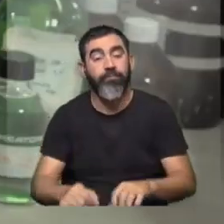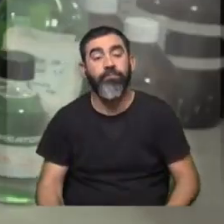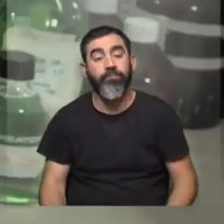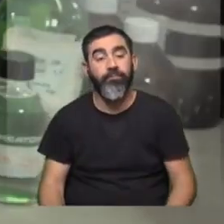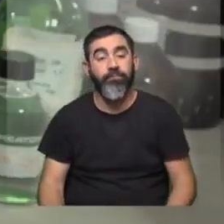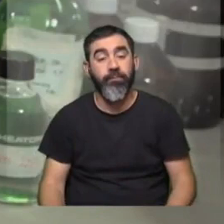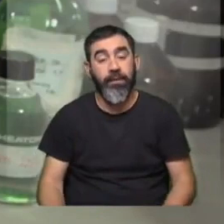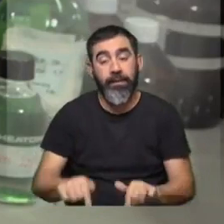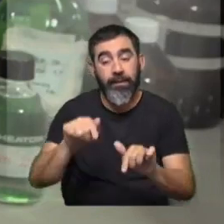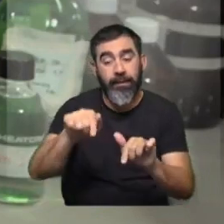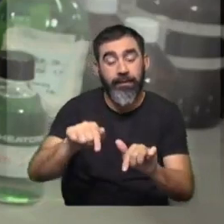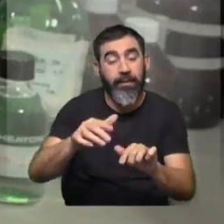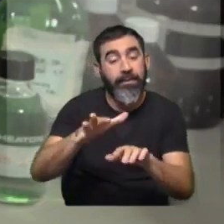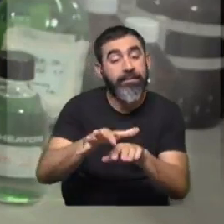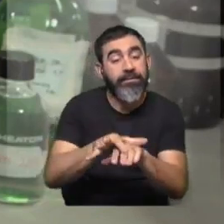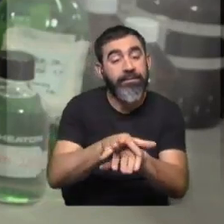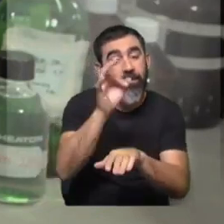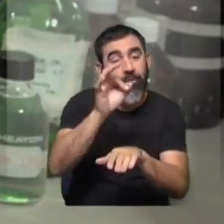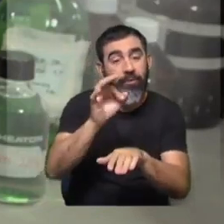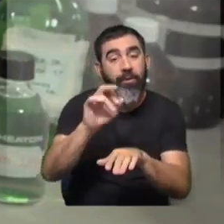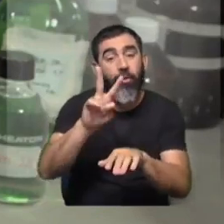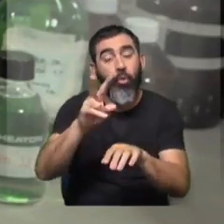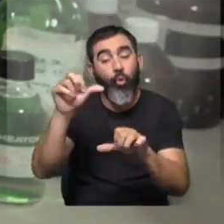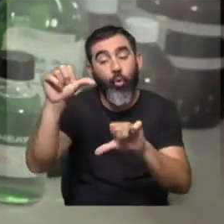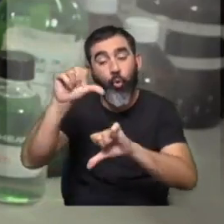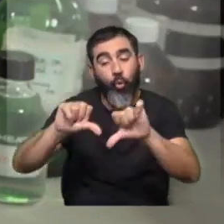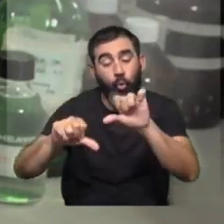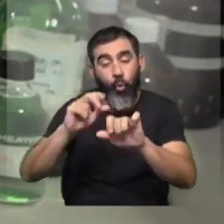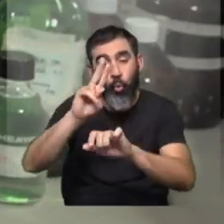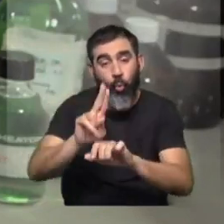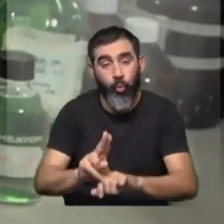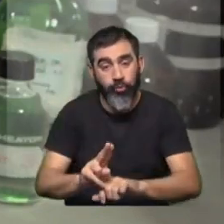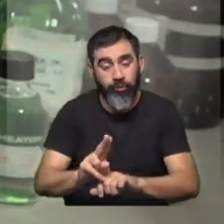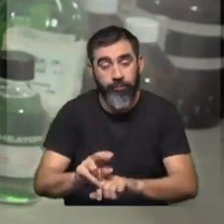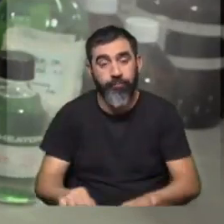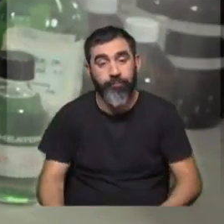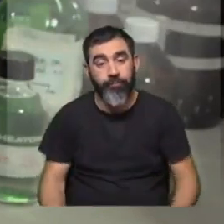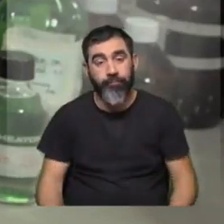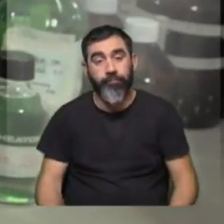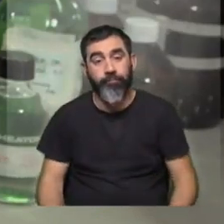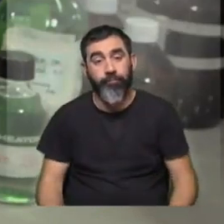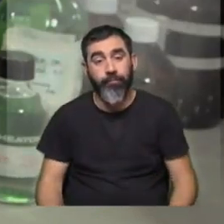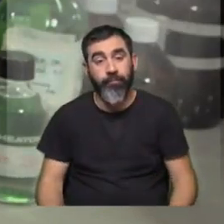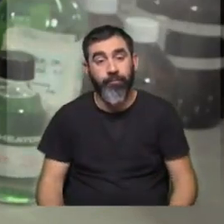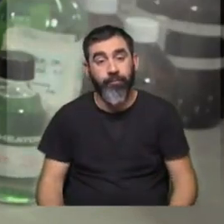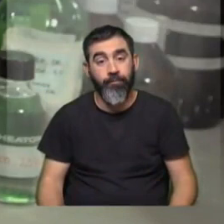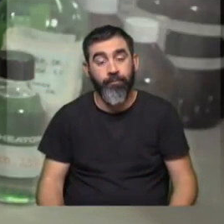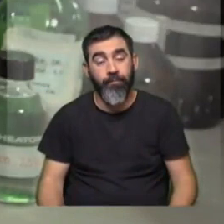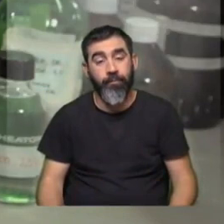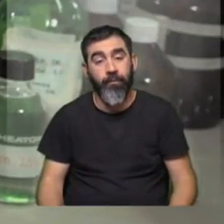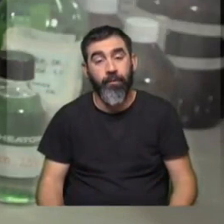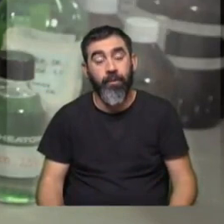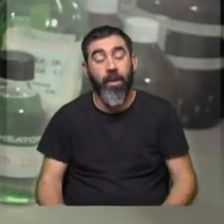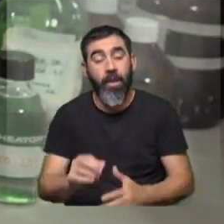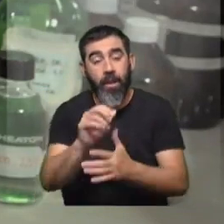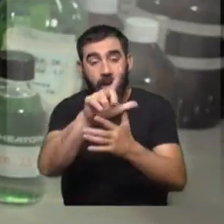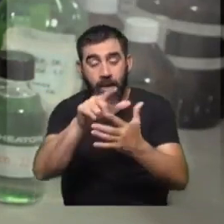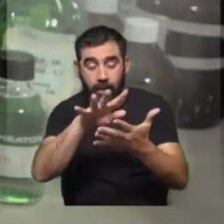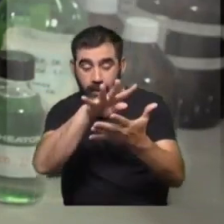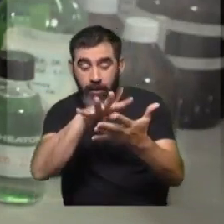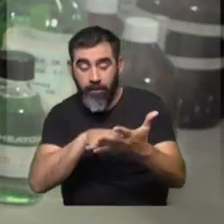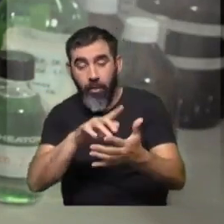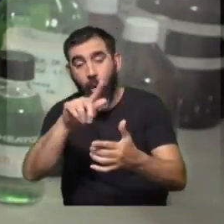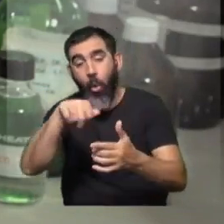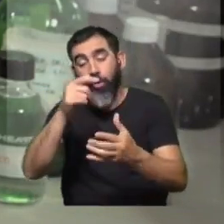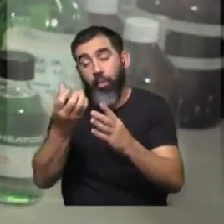en este modelo de células y con las dos toxinas que nosotros utilizamos. En la literatura se ha visto que para